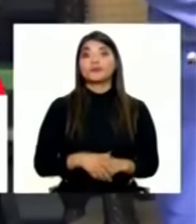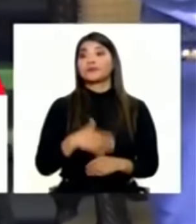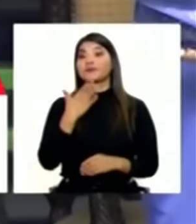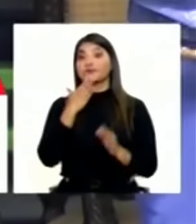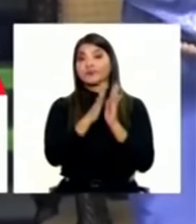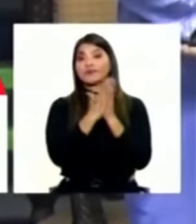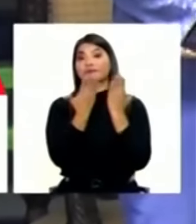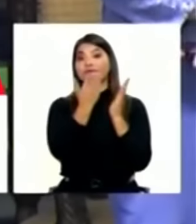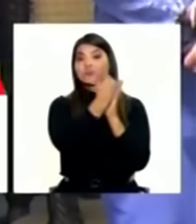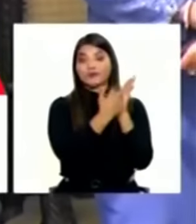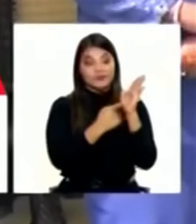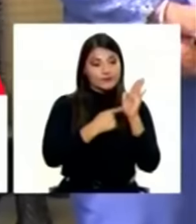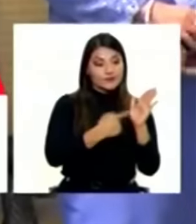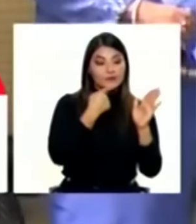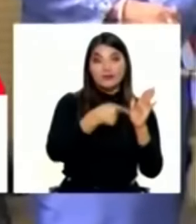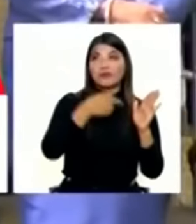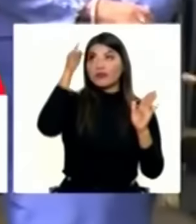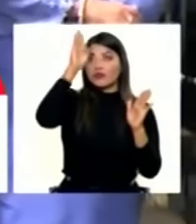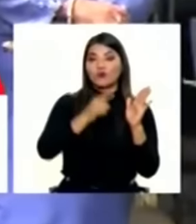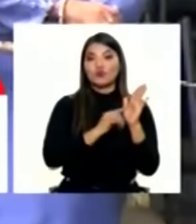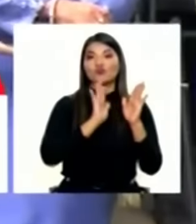Palabra del Señor.